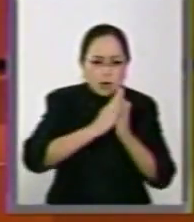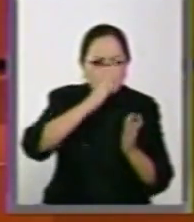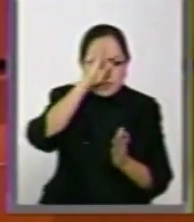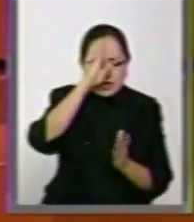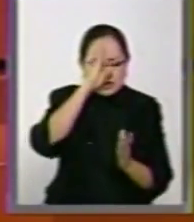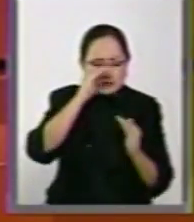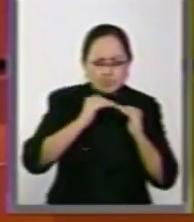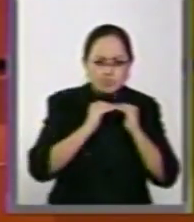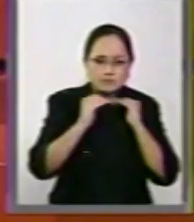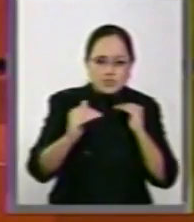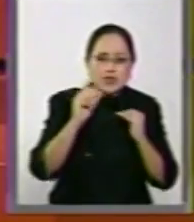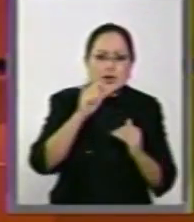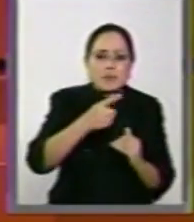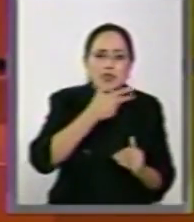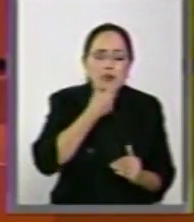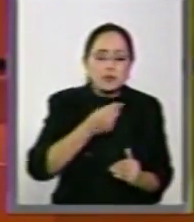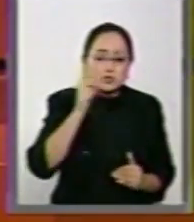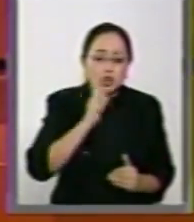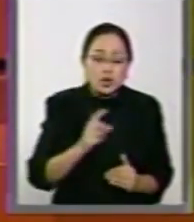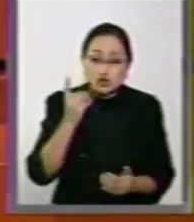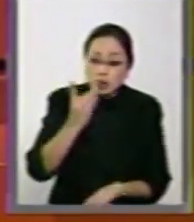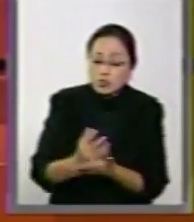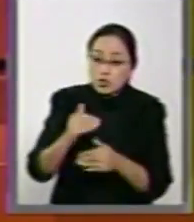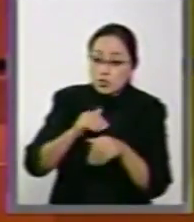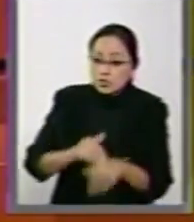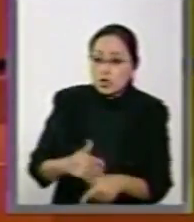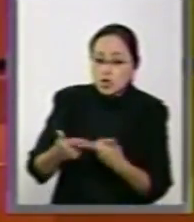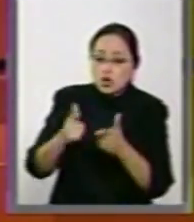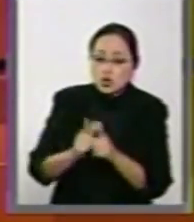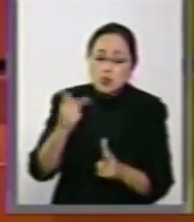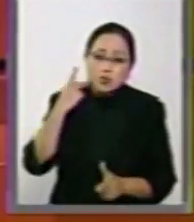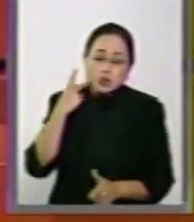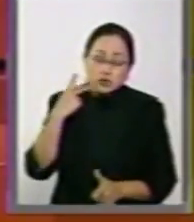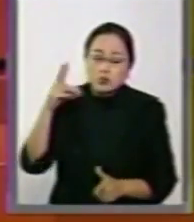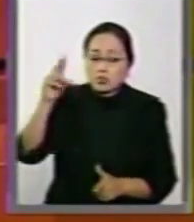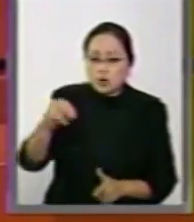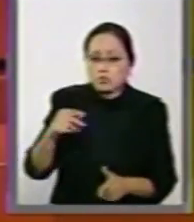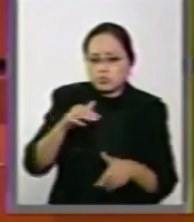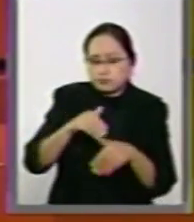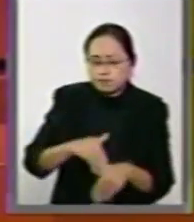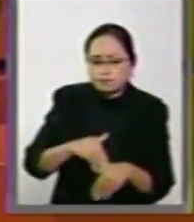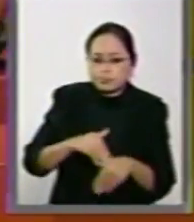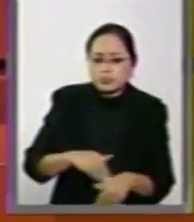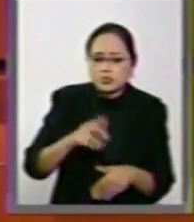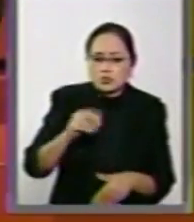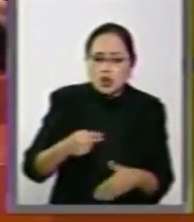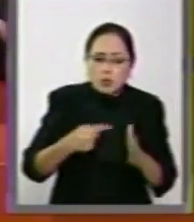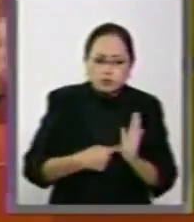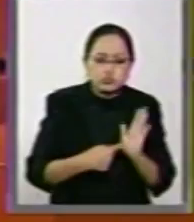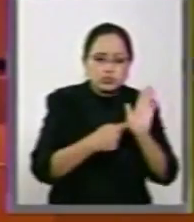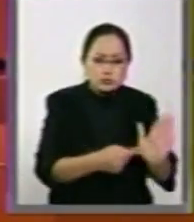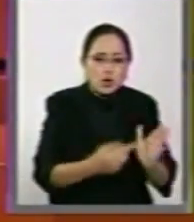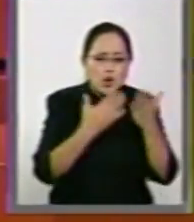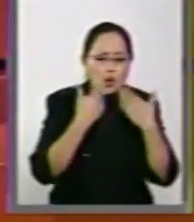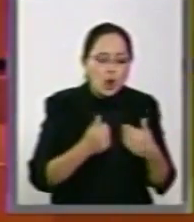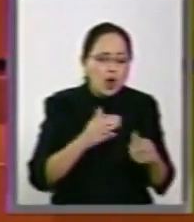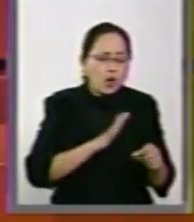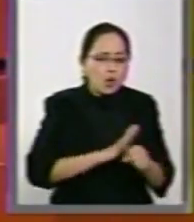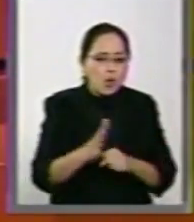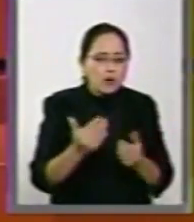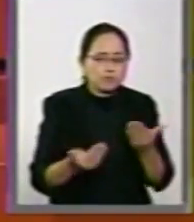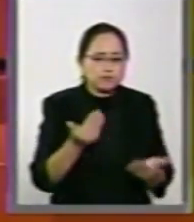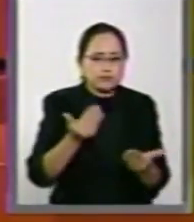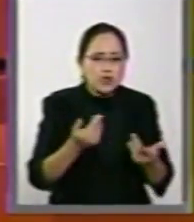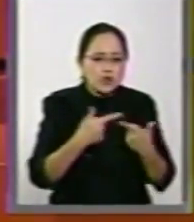de paridad, que no obedezca necesariamente a una distribución partidista, que no refleje necesariamente el peso político de